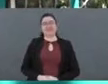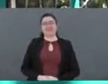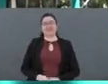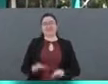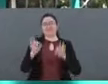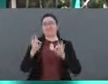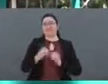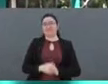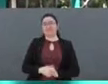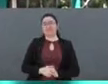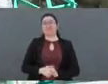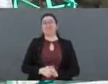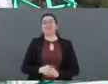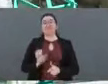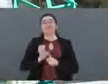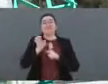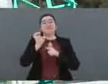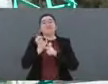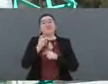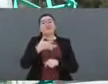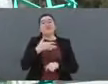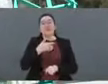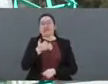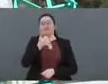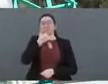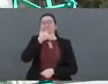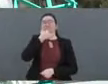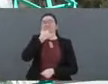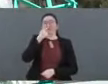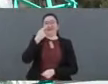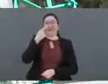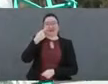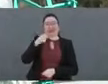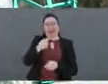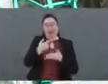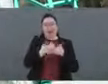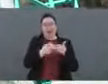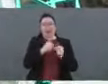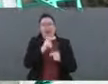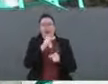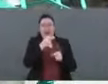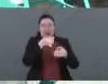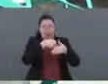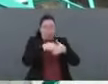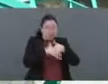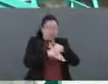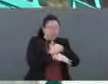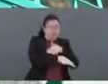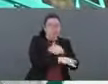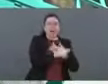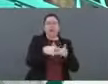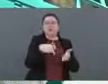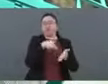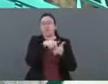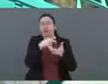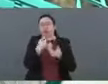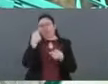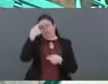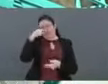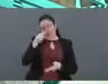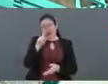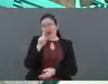Correcto. Bueno, pues entonces, de los filtros, el agua sale al cárcamo de aguas limpias